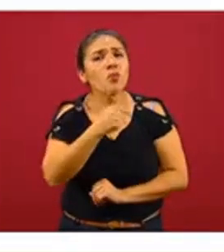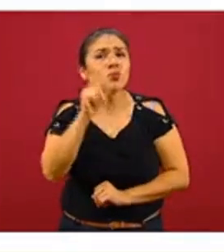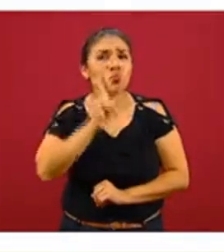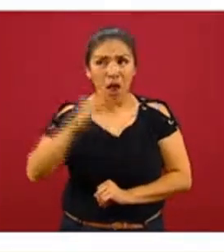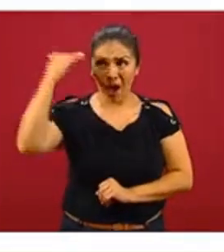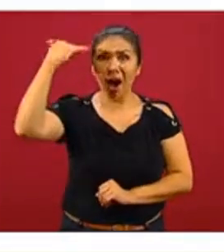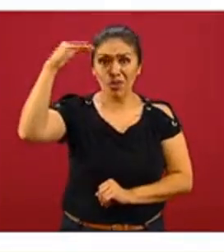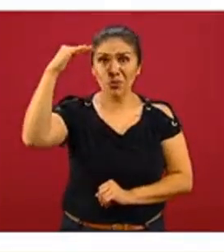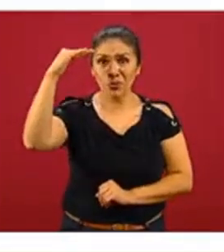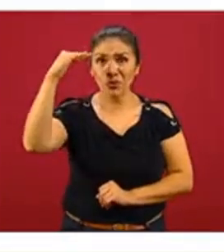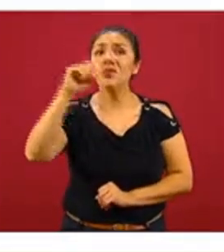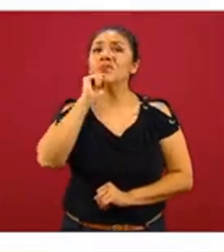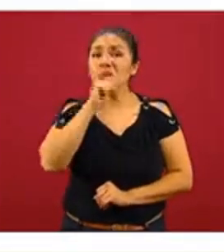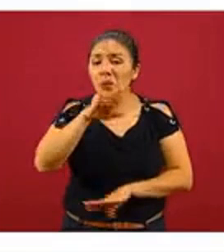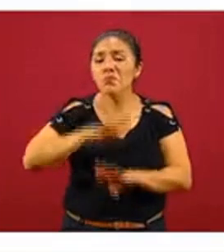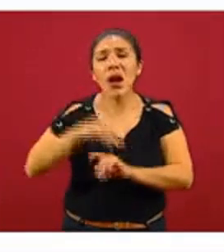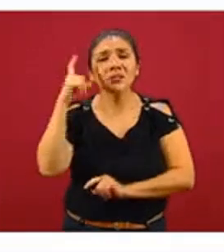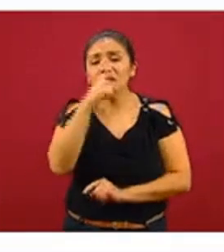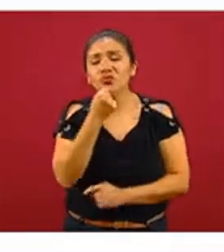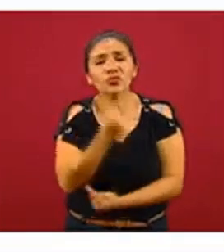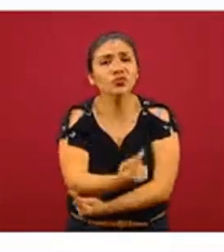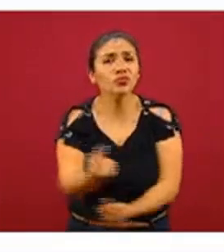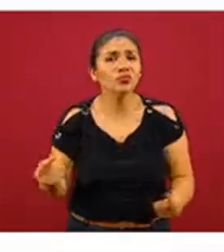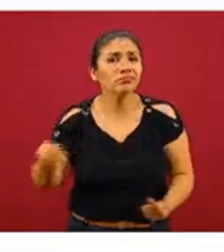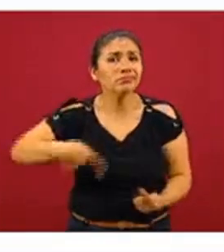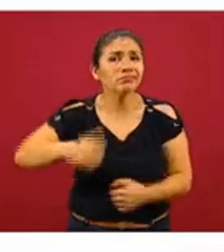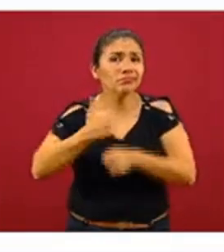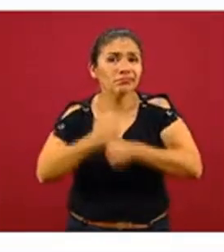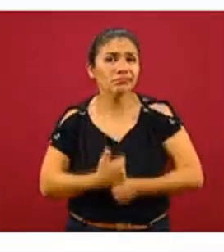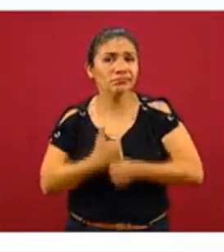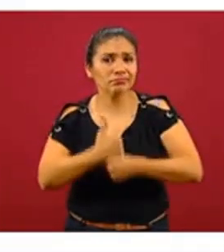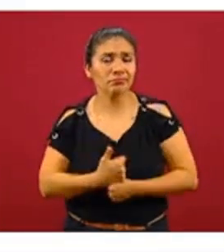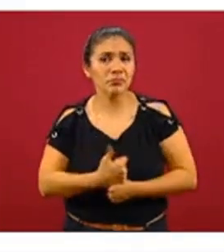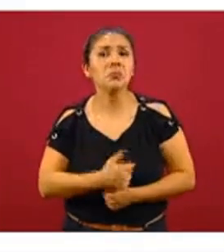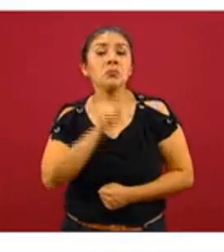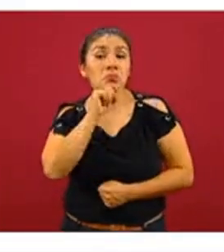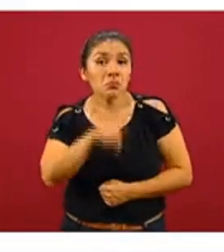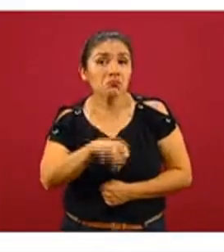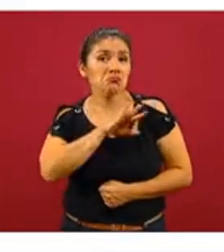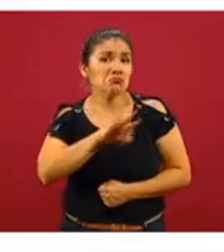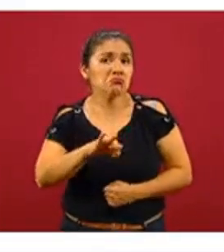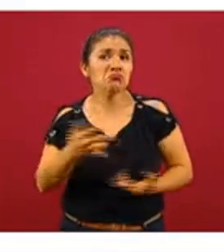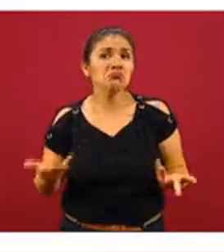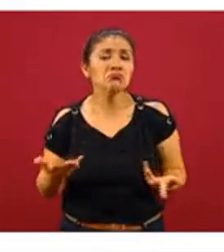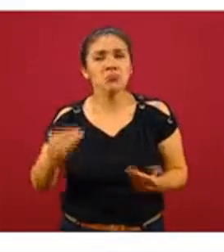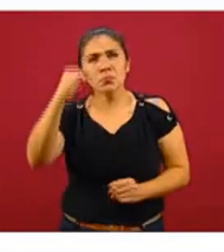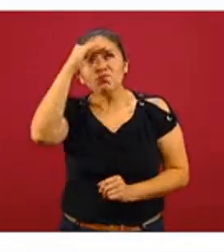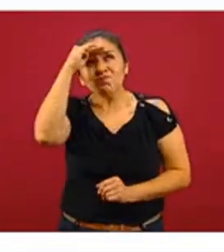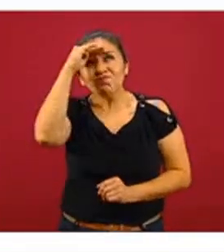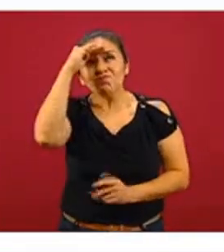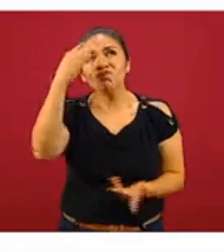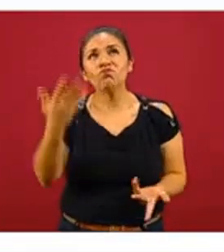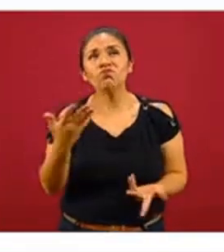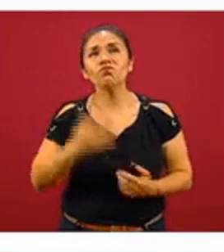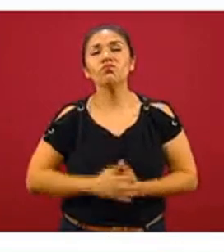por supuesto, mucho más difícil para los niños y las niñas. Podemos también pensar